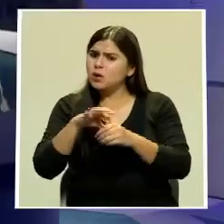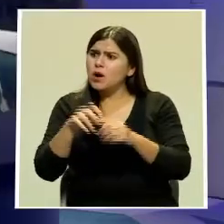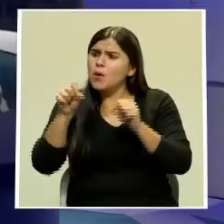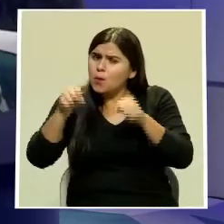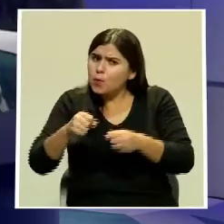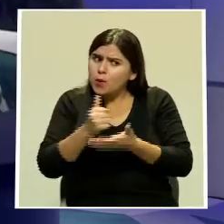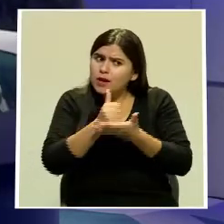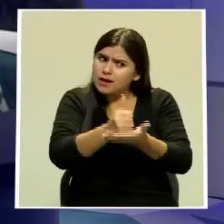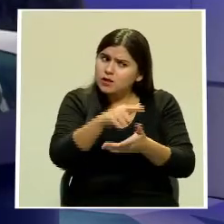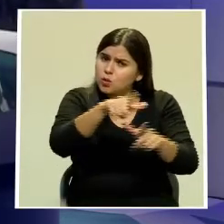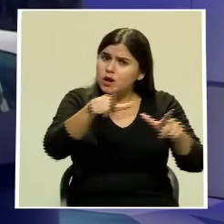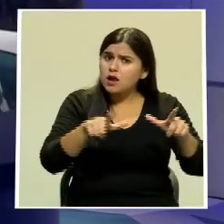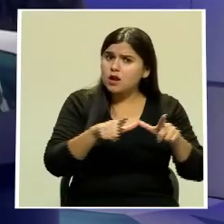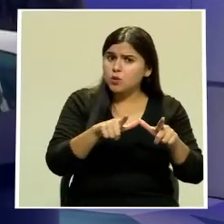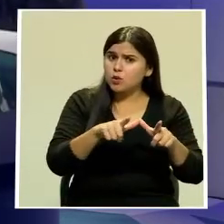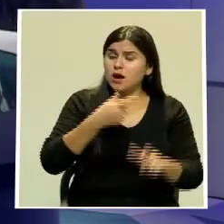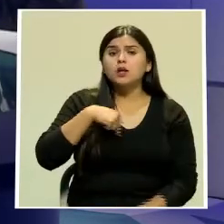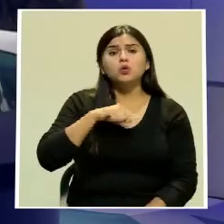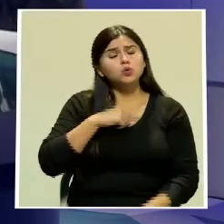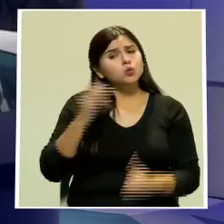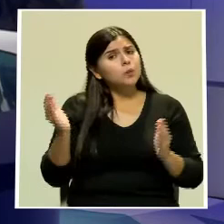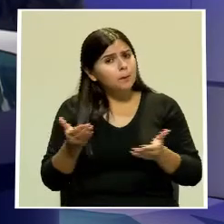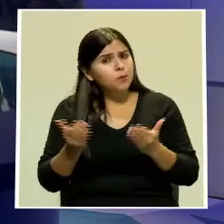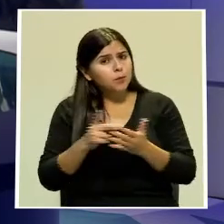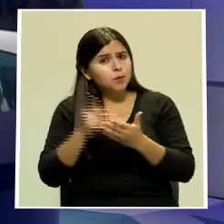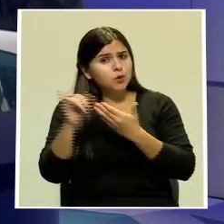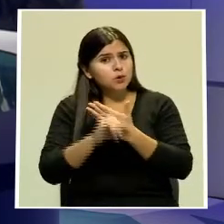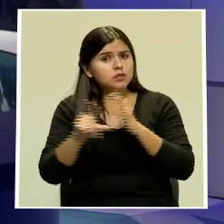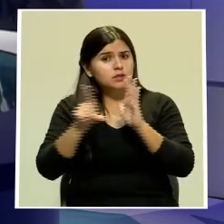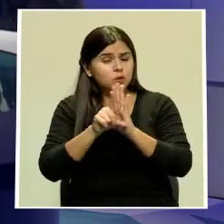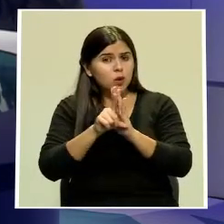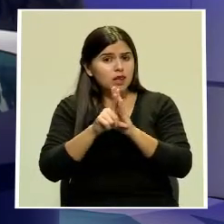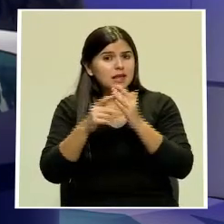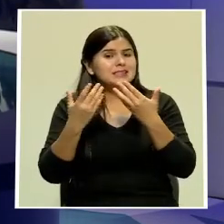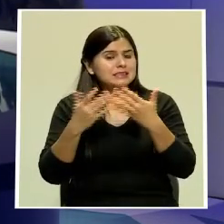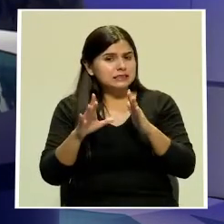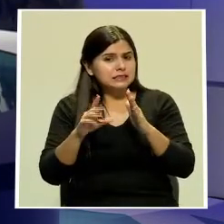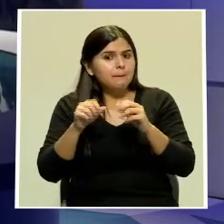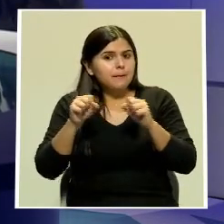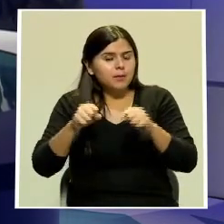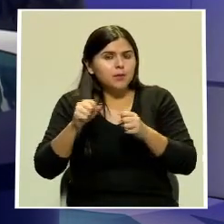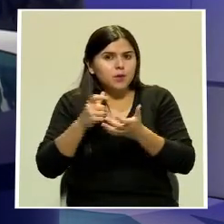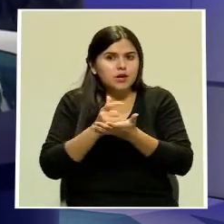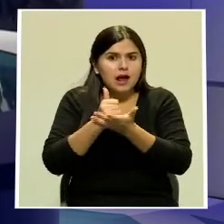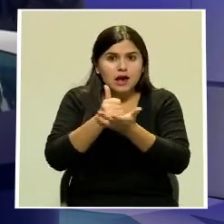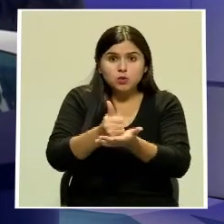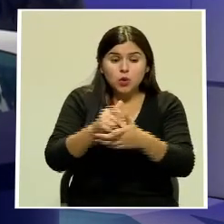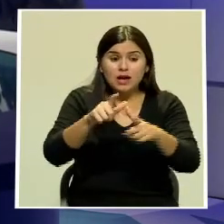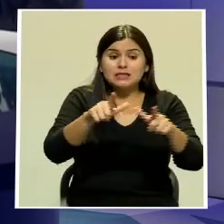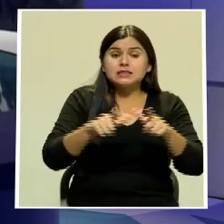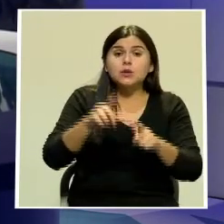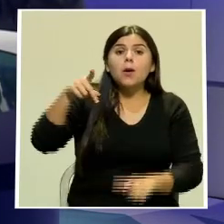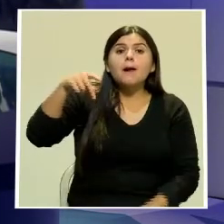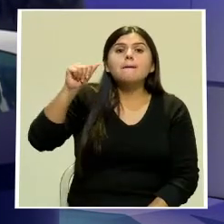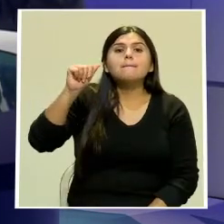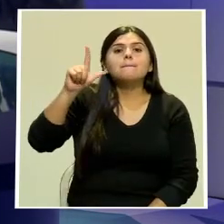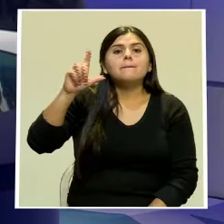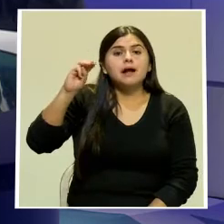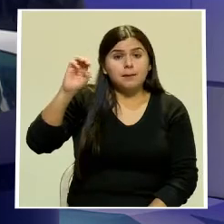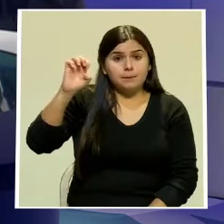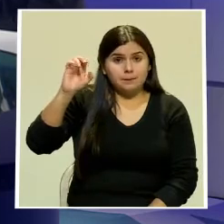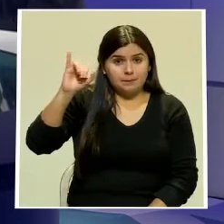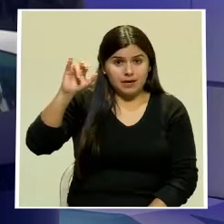ahí. Nosotros impulsamos un proyecto de ley que ya es ley de la República para ayudar, por ejemplo, al sector palmero con fideicomisos y recursos para